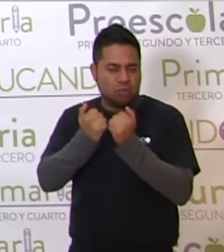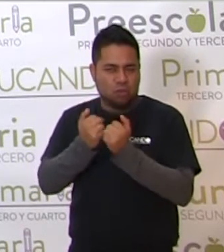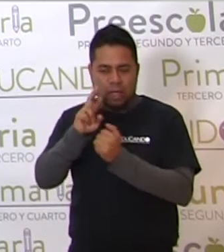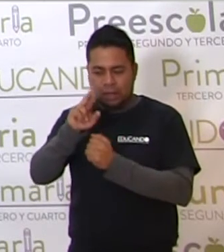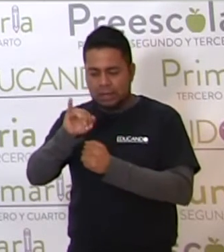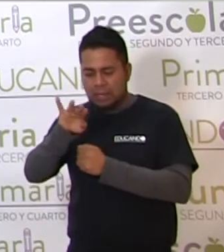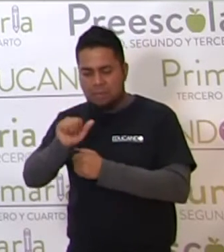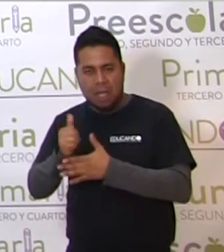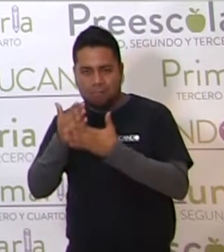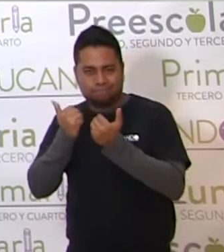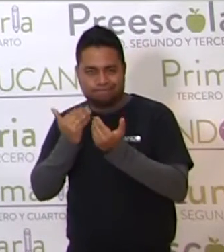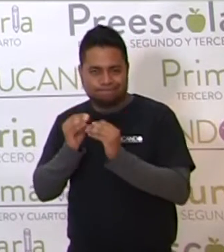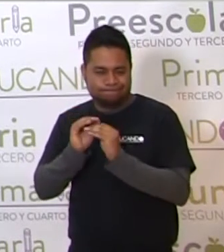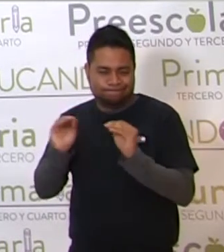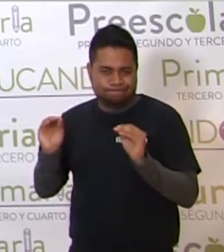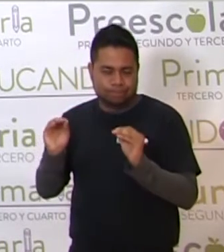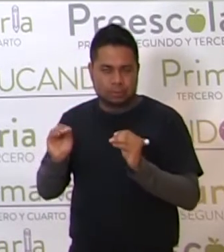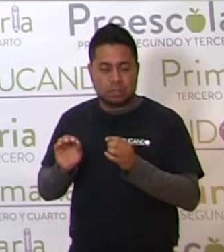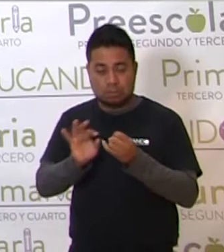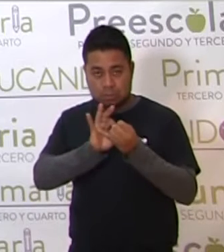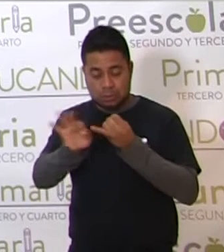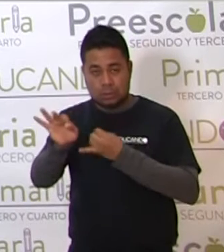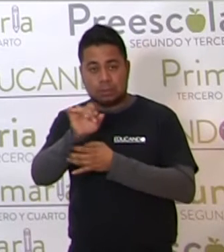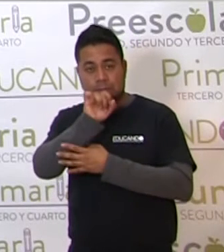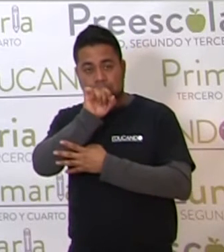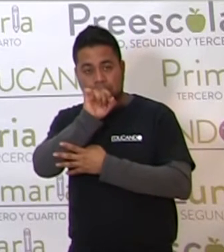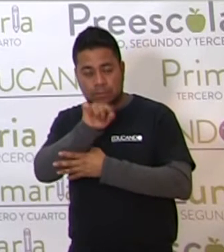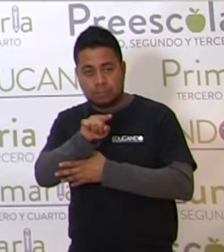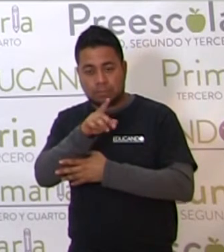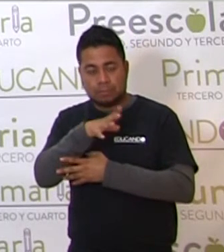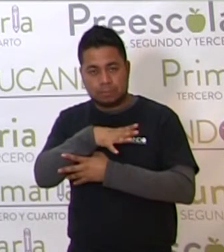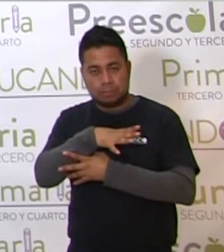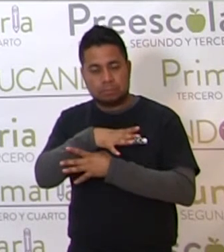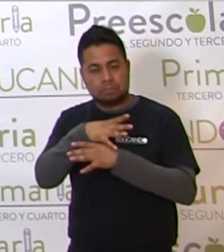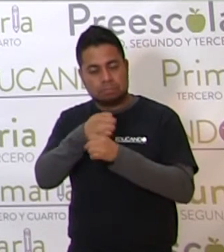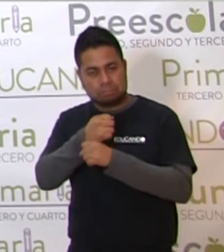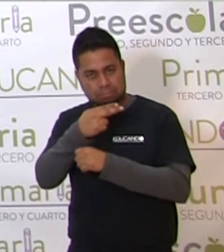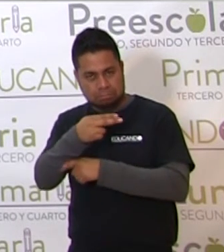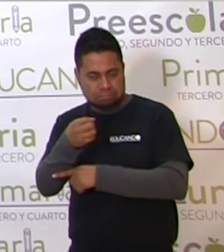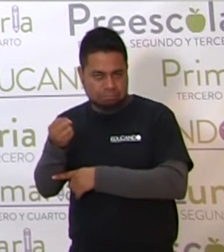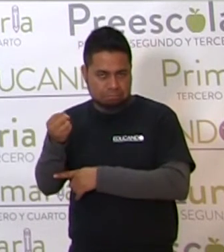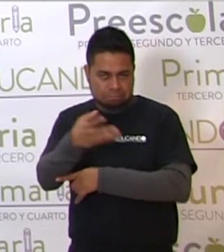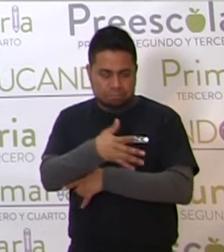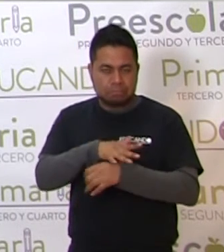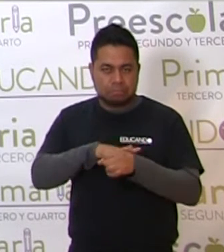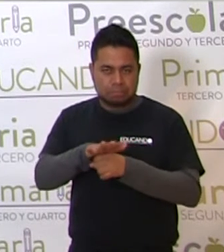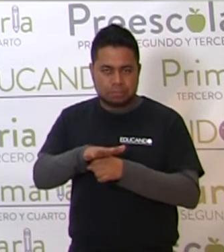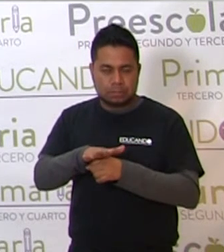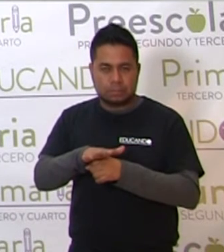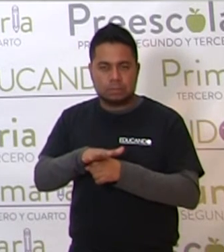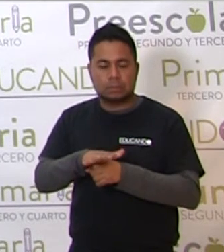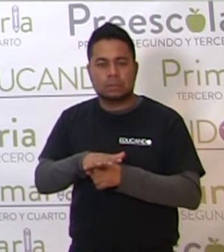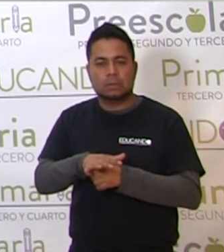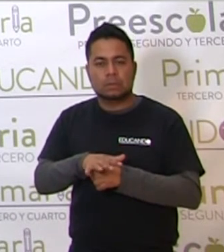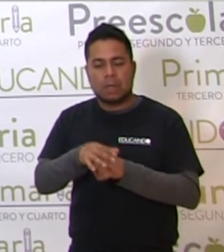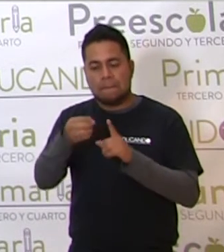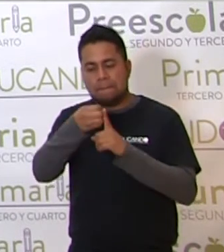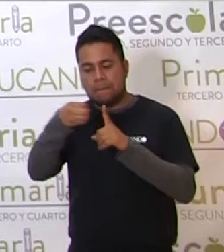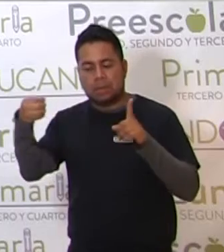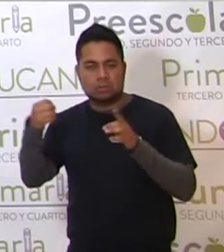que la pueda acompañar Y por último también lo puedes llamar como versos libres